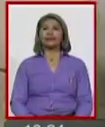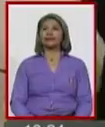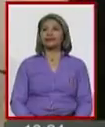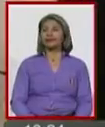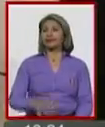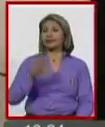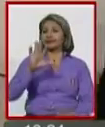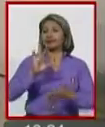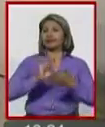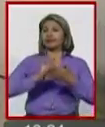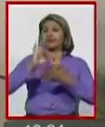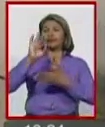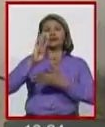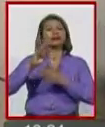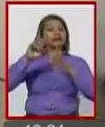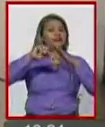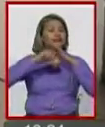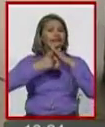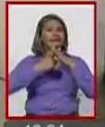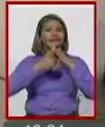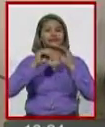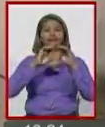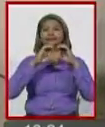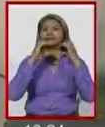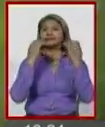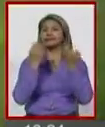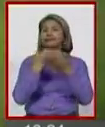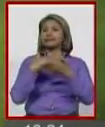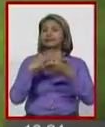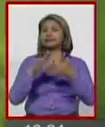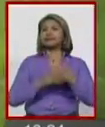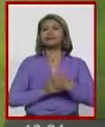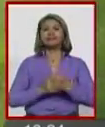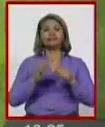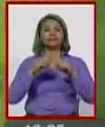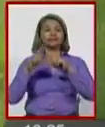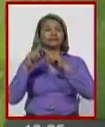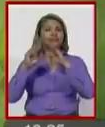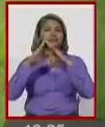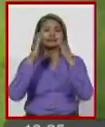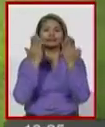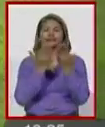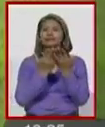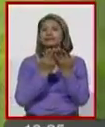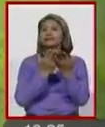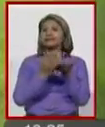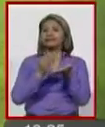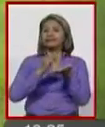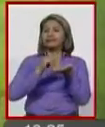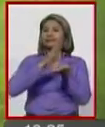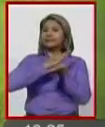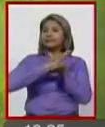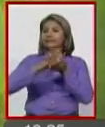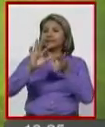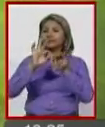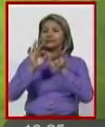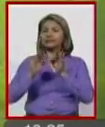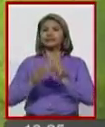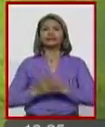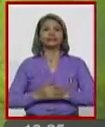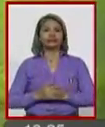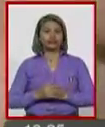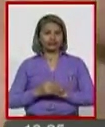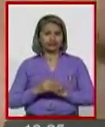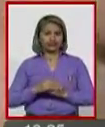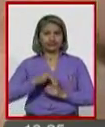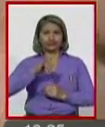El 5 de febrero es la fecha para que se dé inicio a las clases en el departamento y varias son las unidades educativas que aún no han sido limpiadas y refaccionadas. Es el